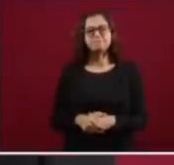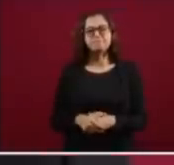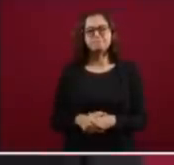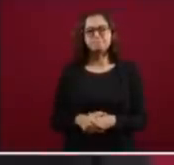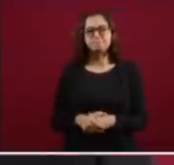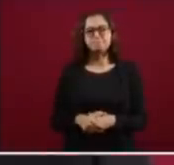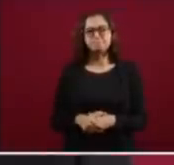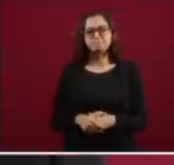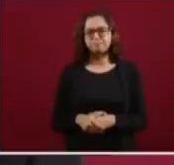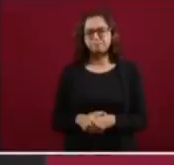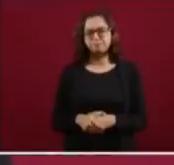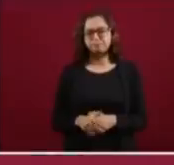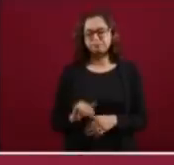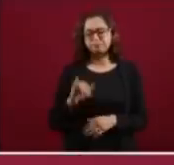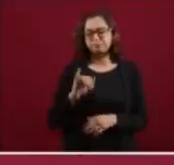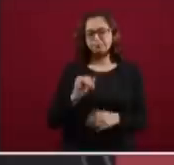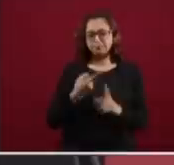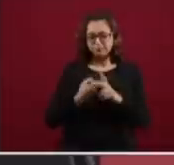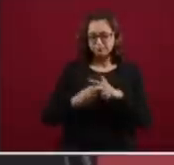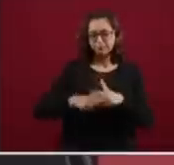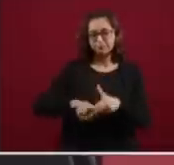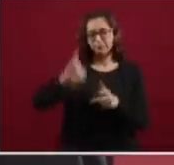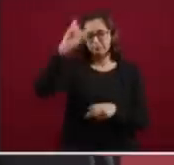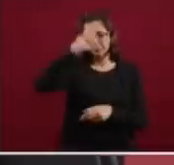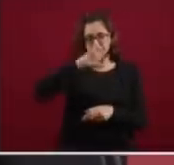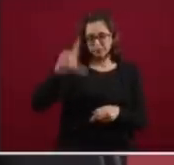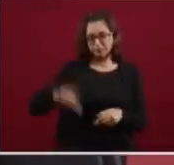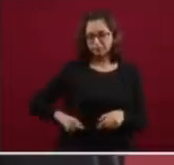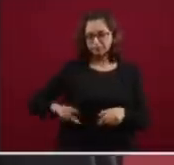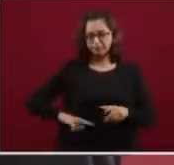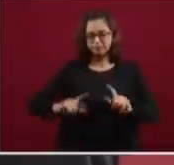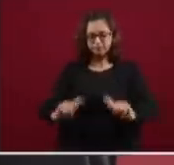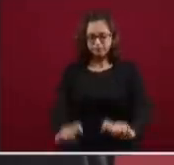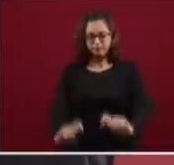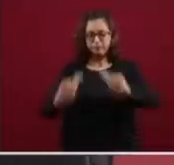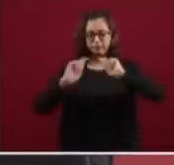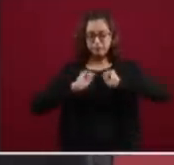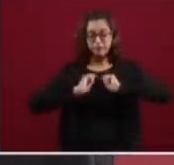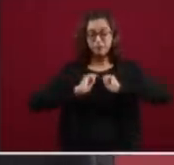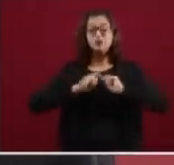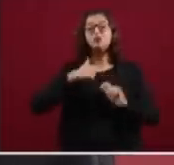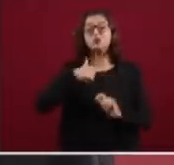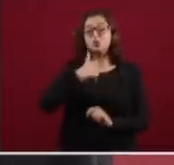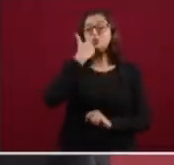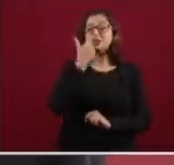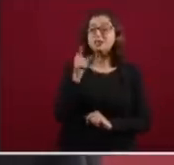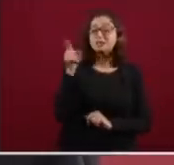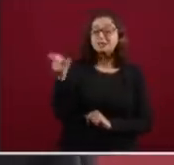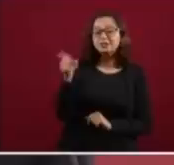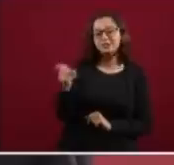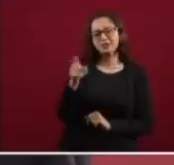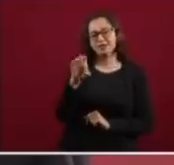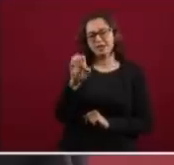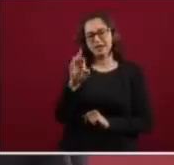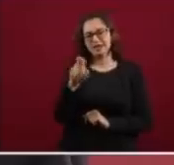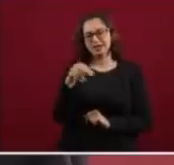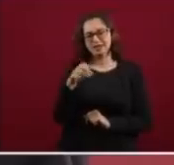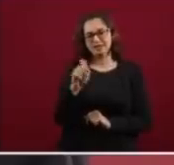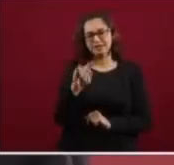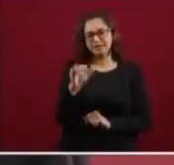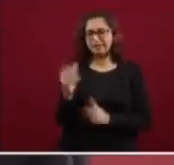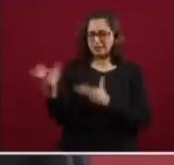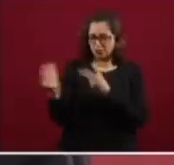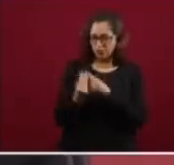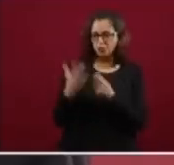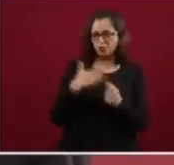para la jefatura de gobierno yo quería a ernestina como consejera jurídica